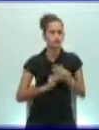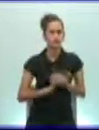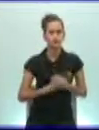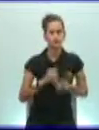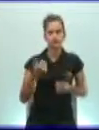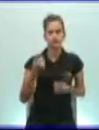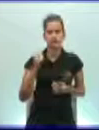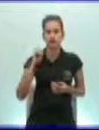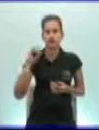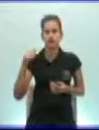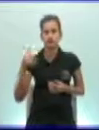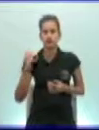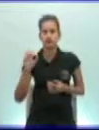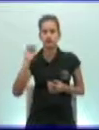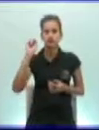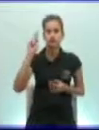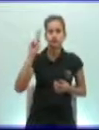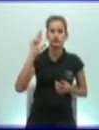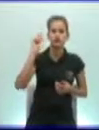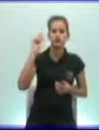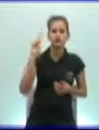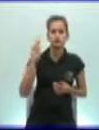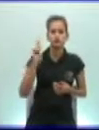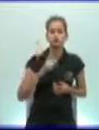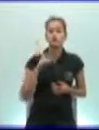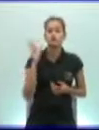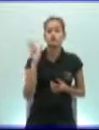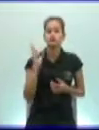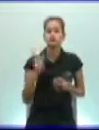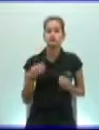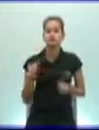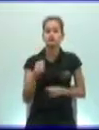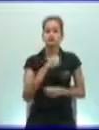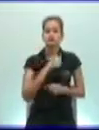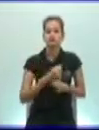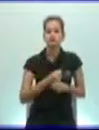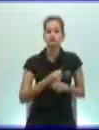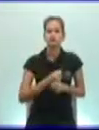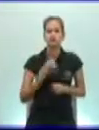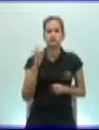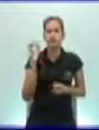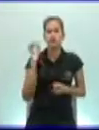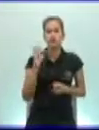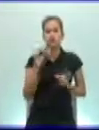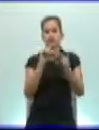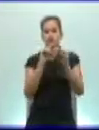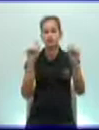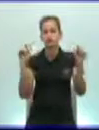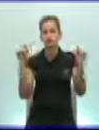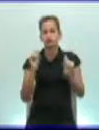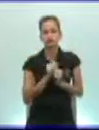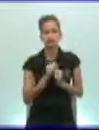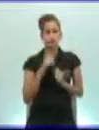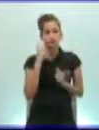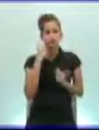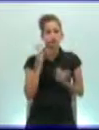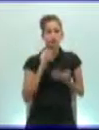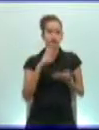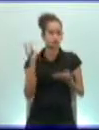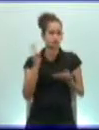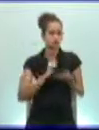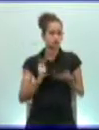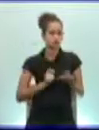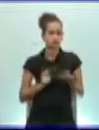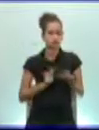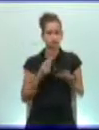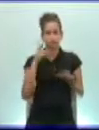son clases de palabras que utilizamos en las oraciones, que podemos ver cuando escribimos, cuando leemos. Ya ustedes